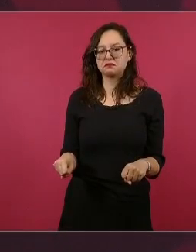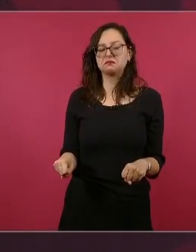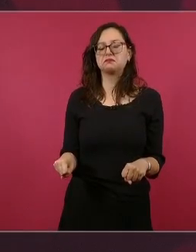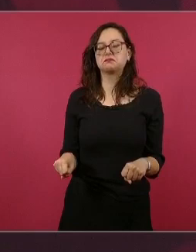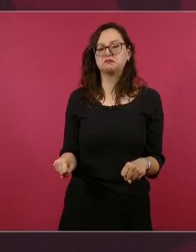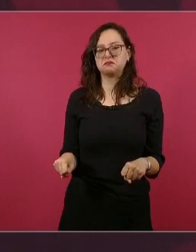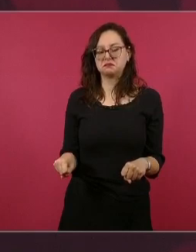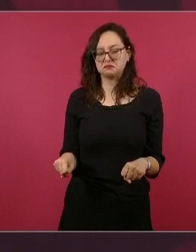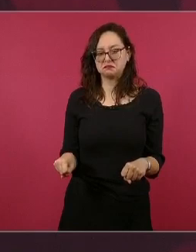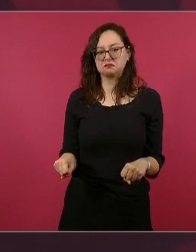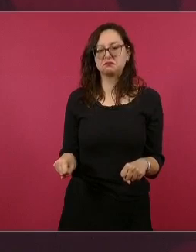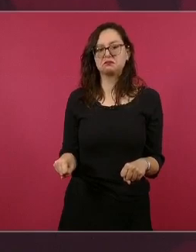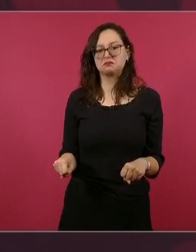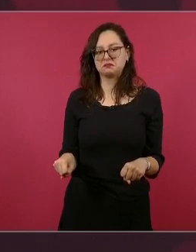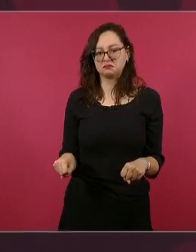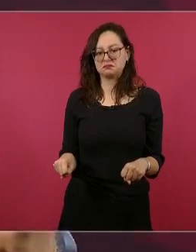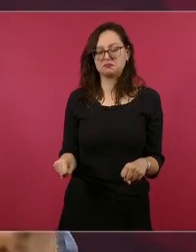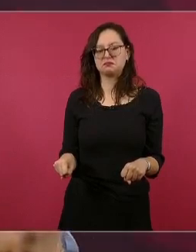muy